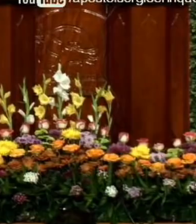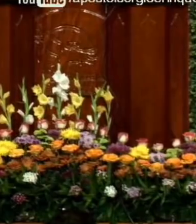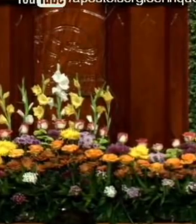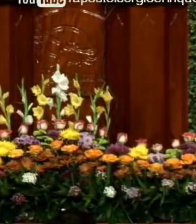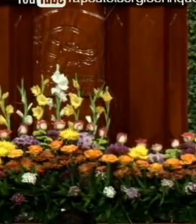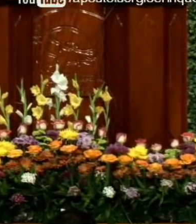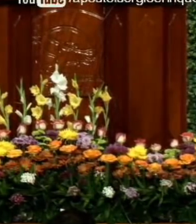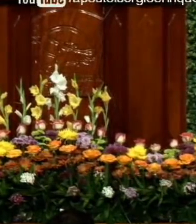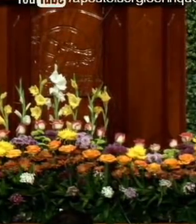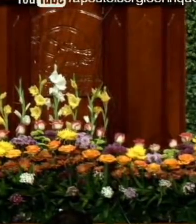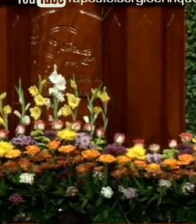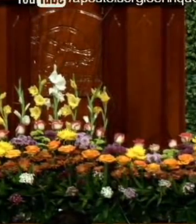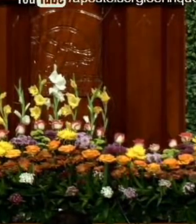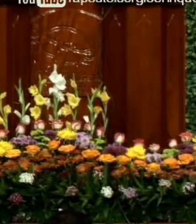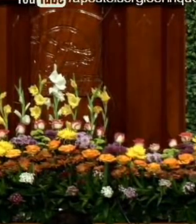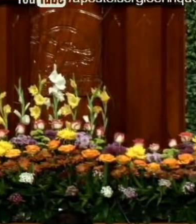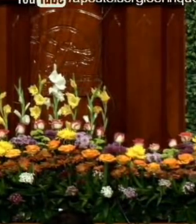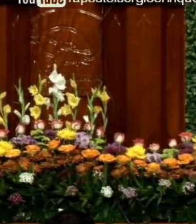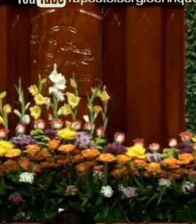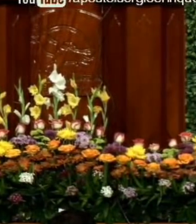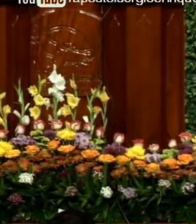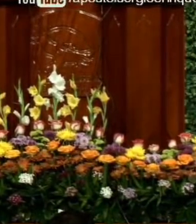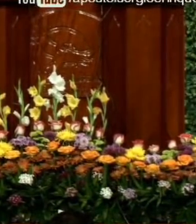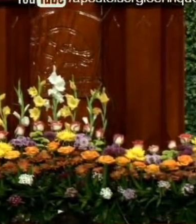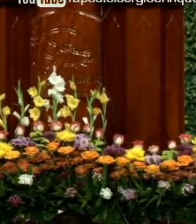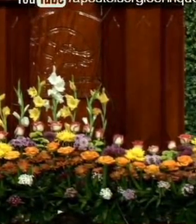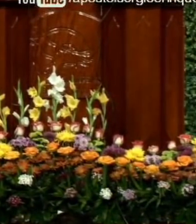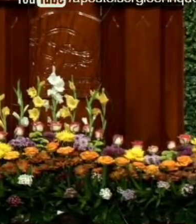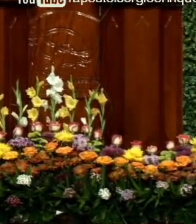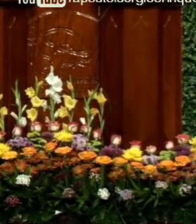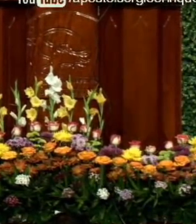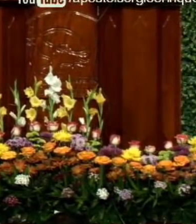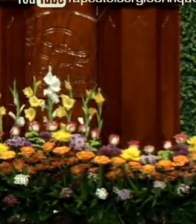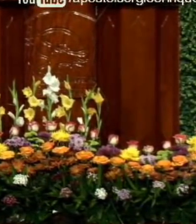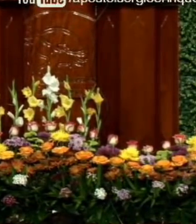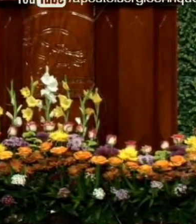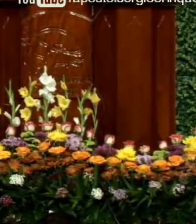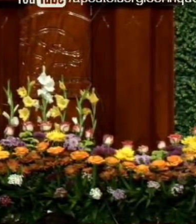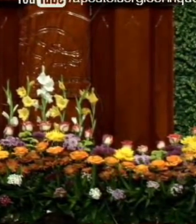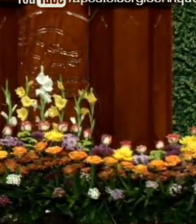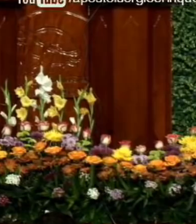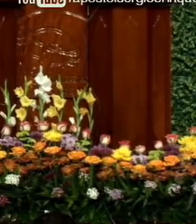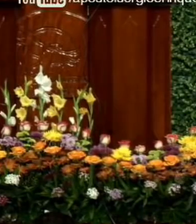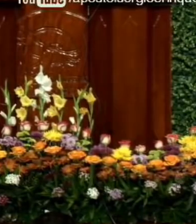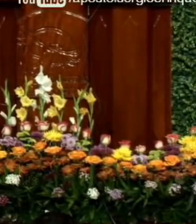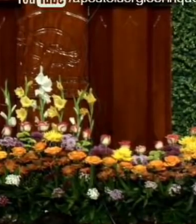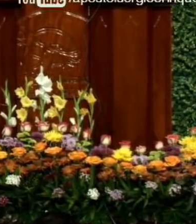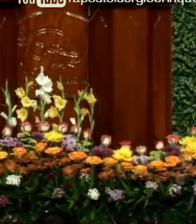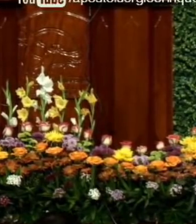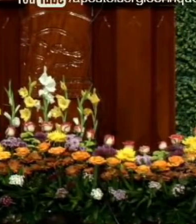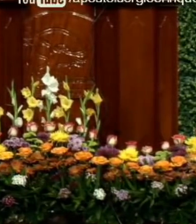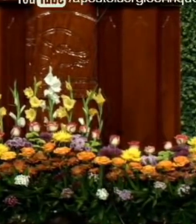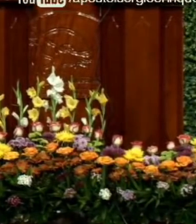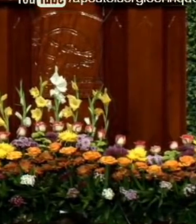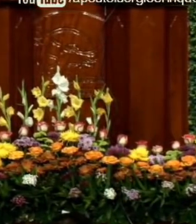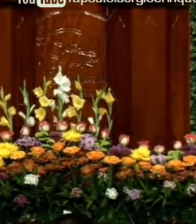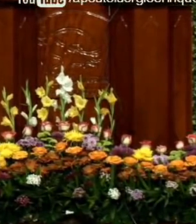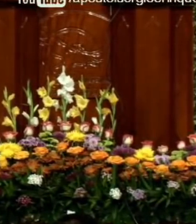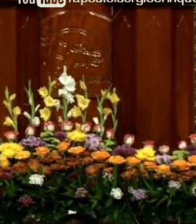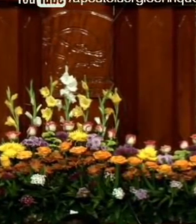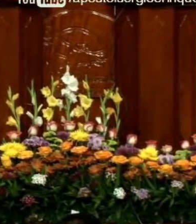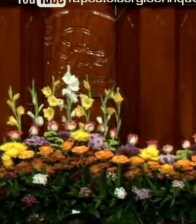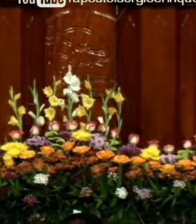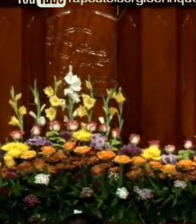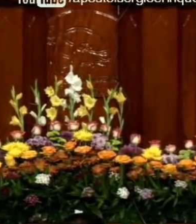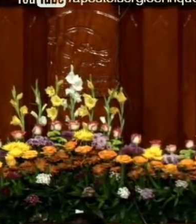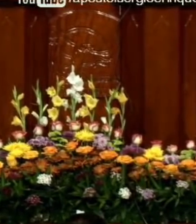esta generación sin que se vean esas cosas. Y aquí es donde empiezan muchos a